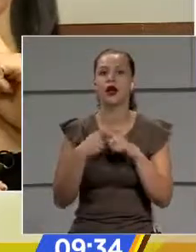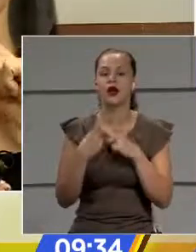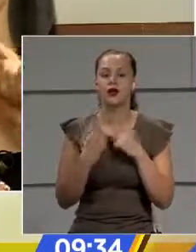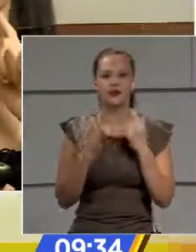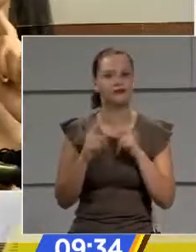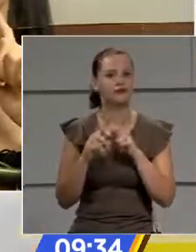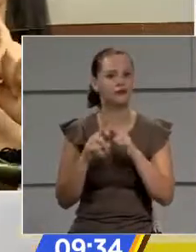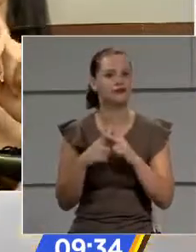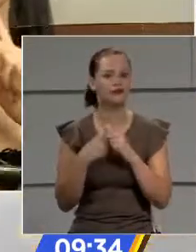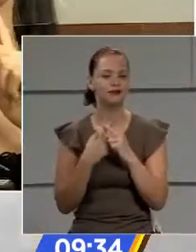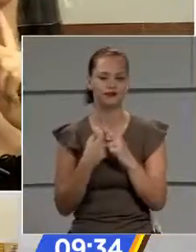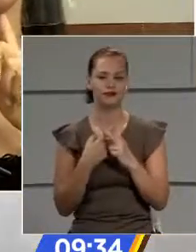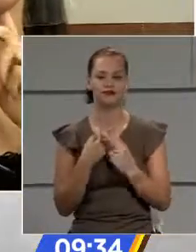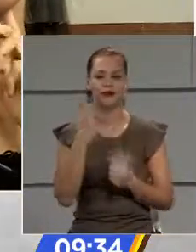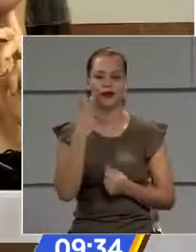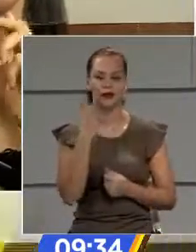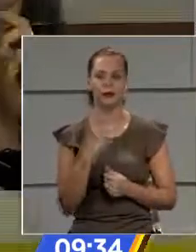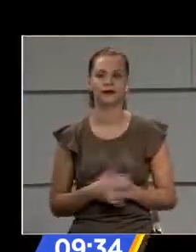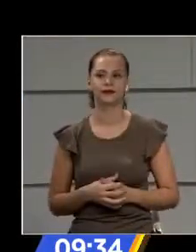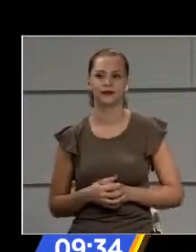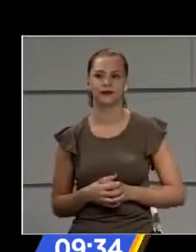empezar. Vamos a ver.